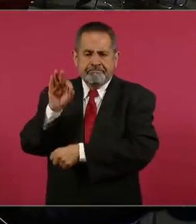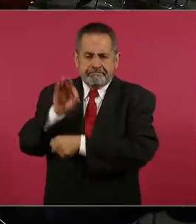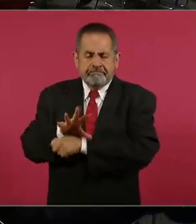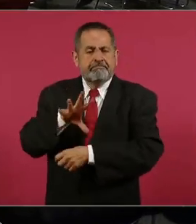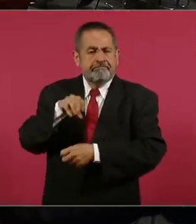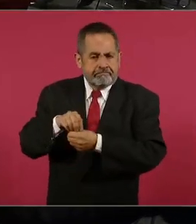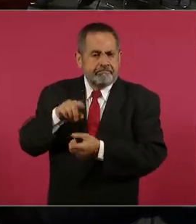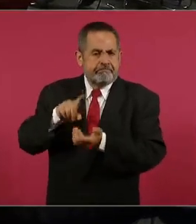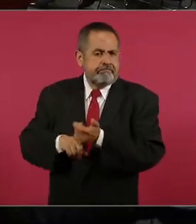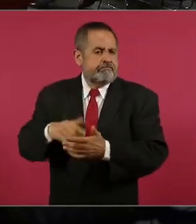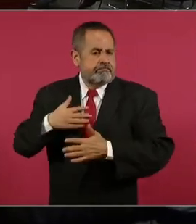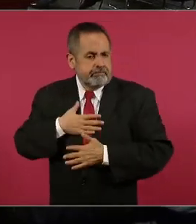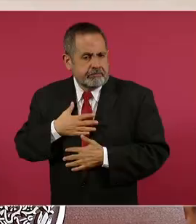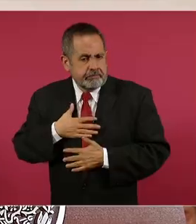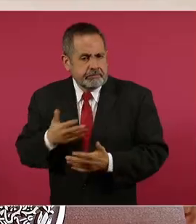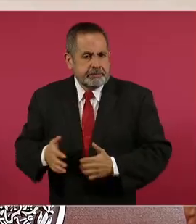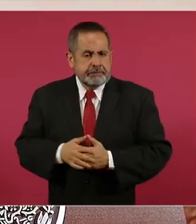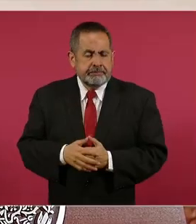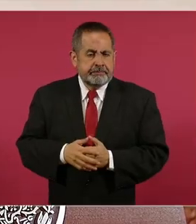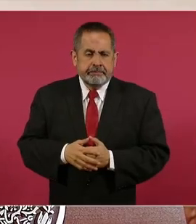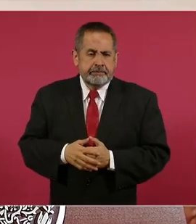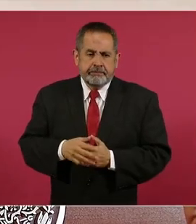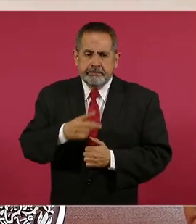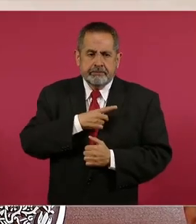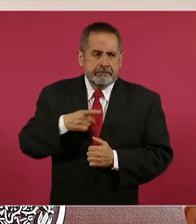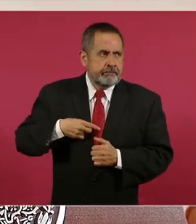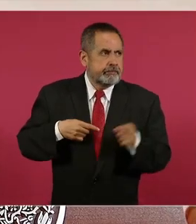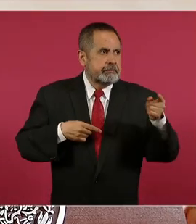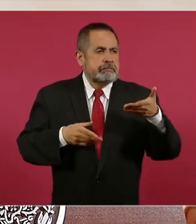que no se permita